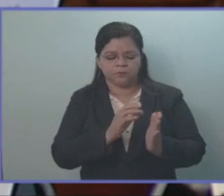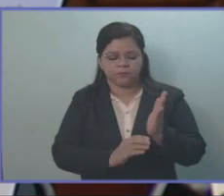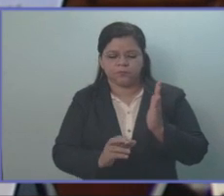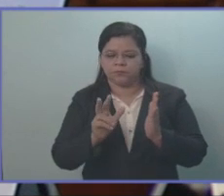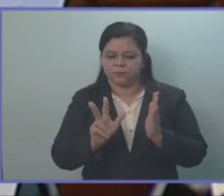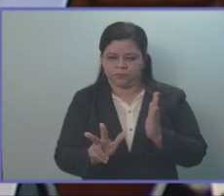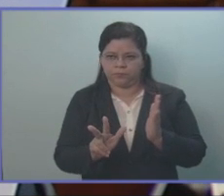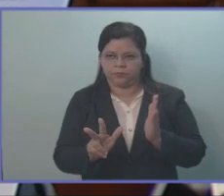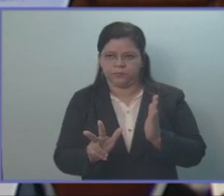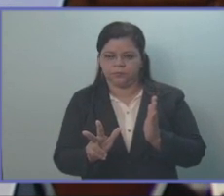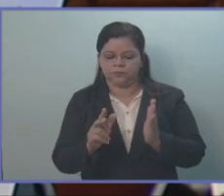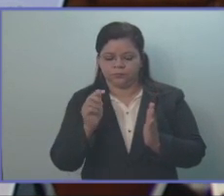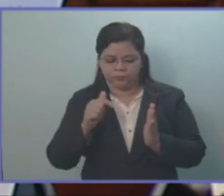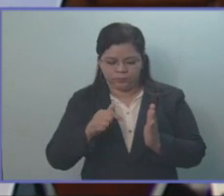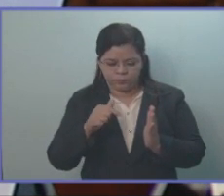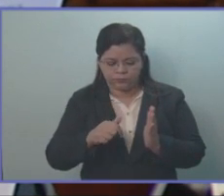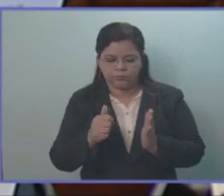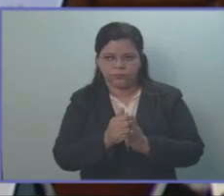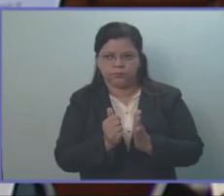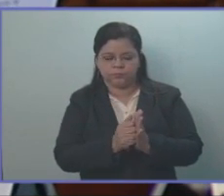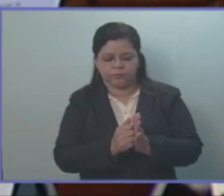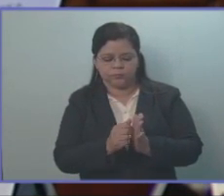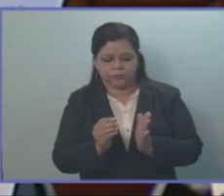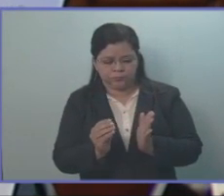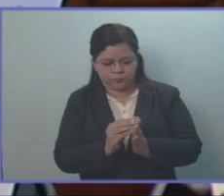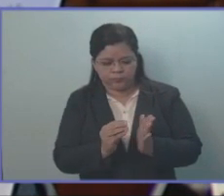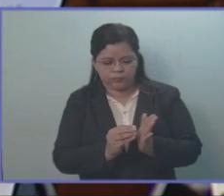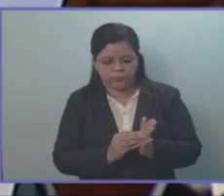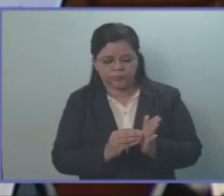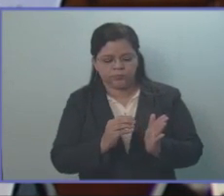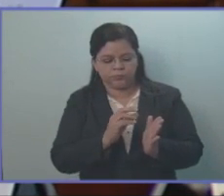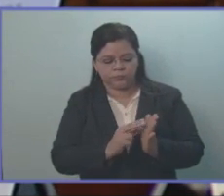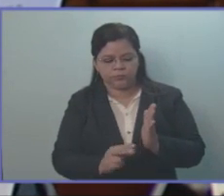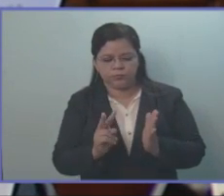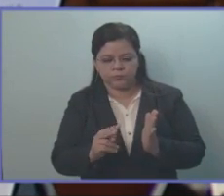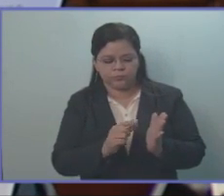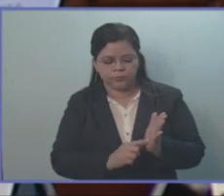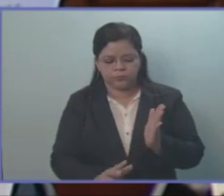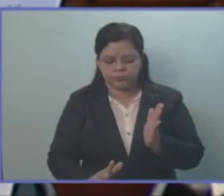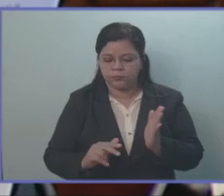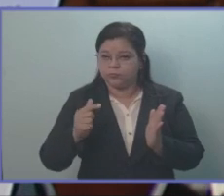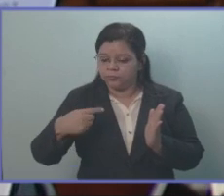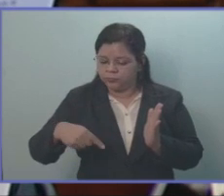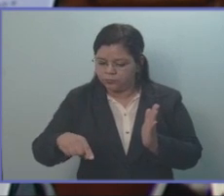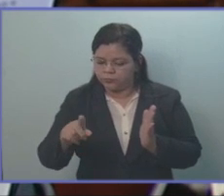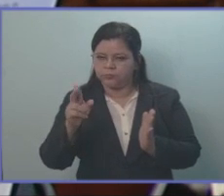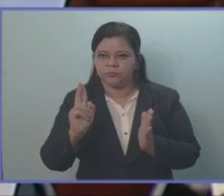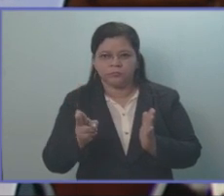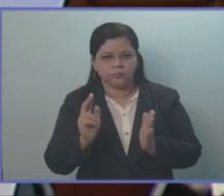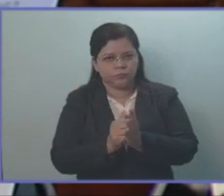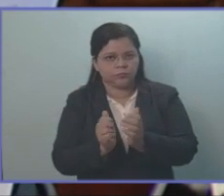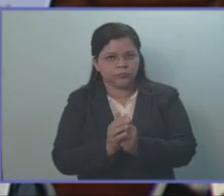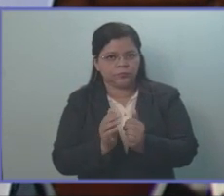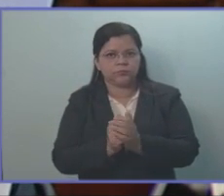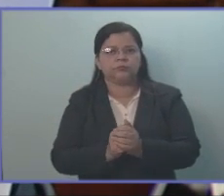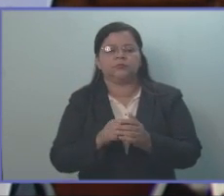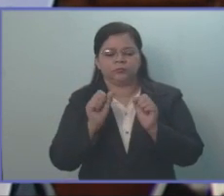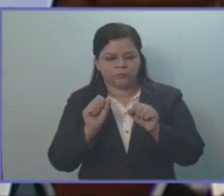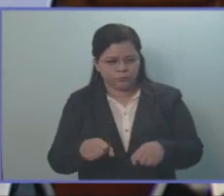3 del presente artículo y de continuar el tráfico de telecomunicaciones,